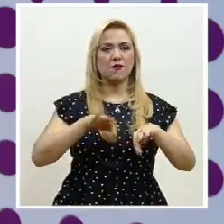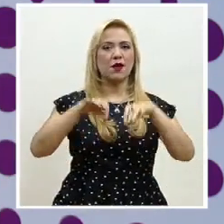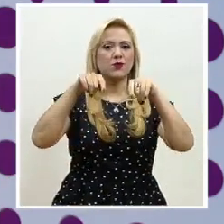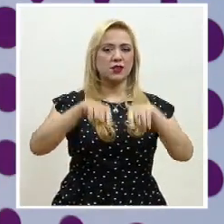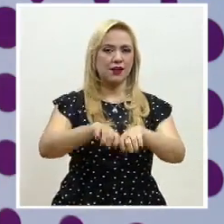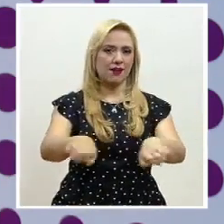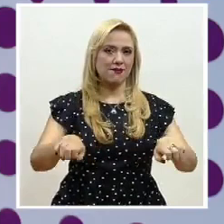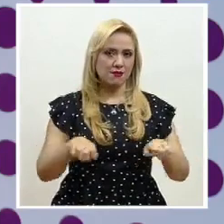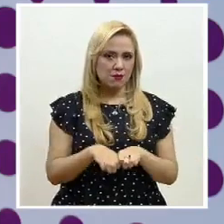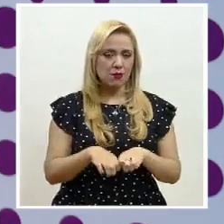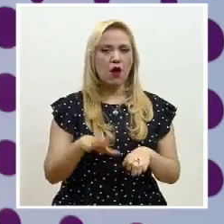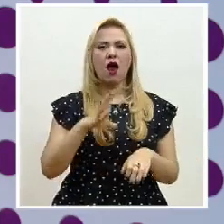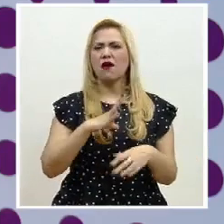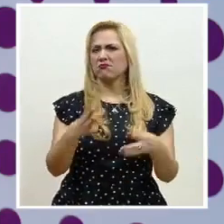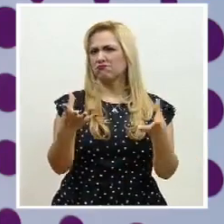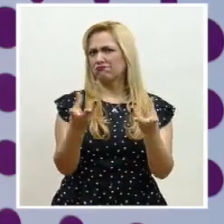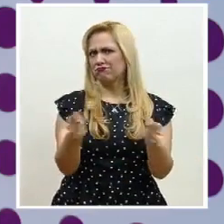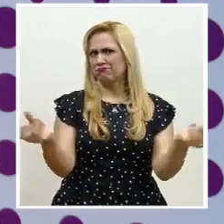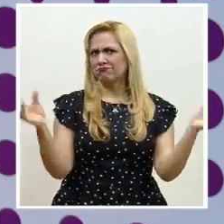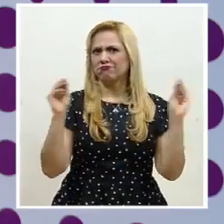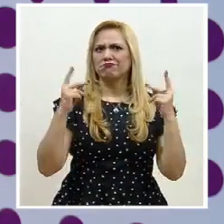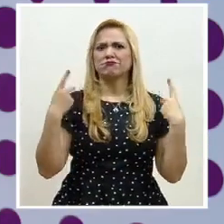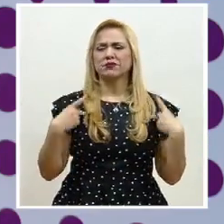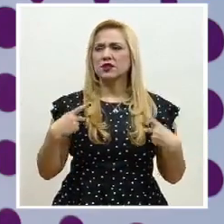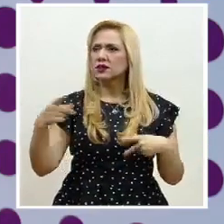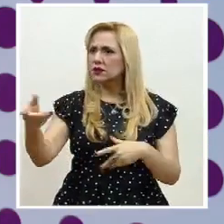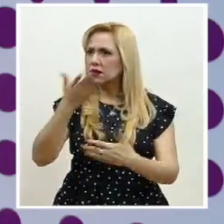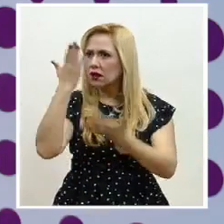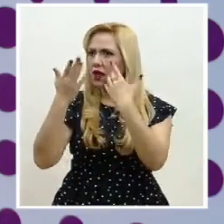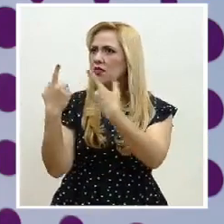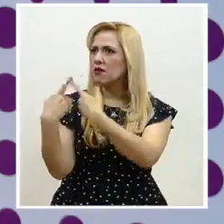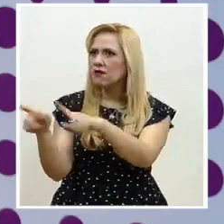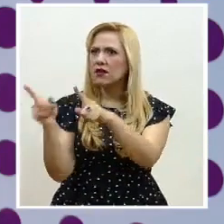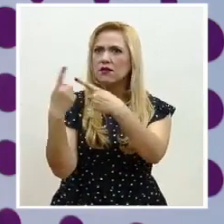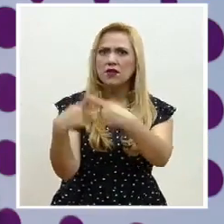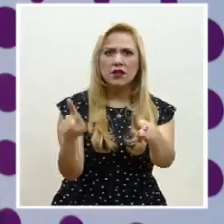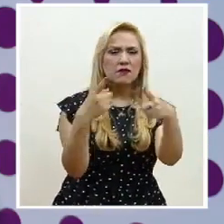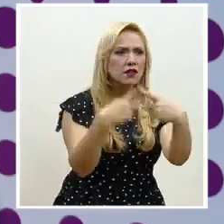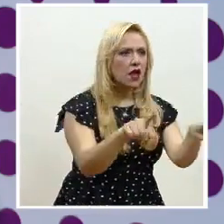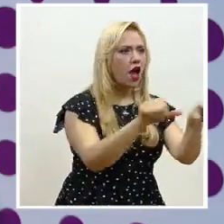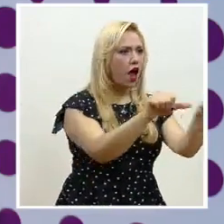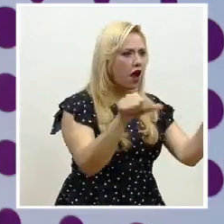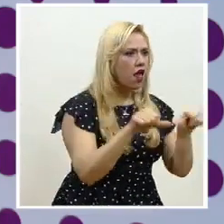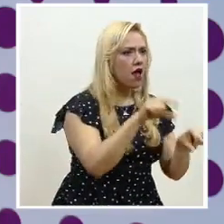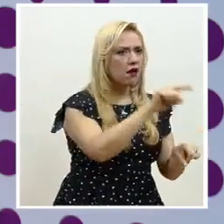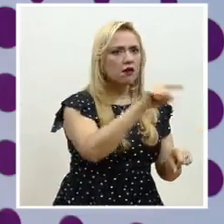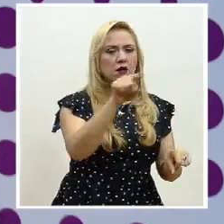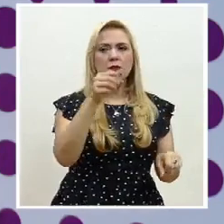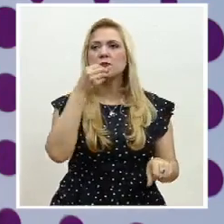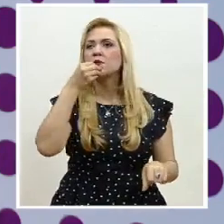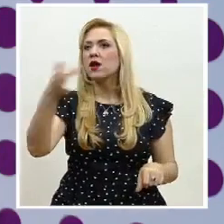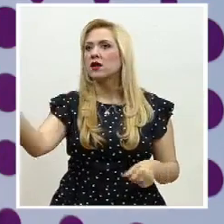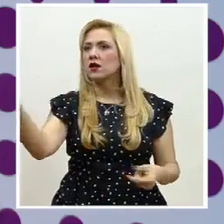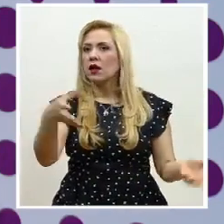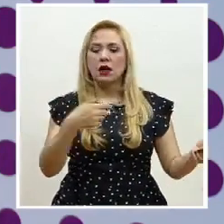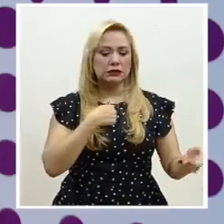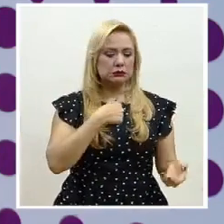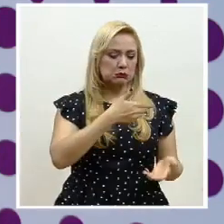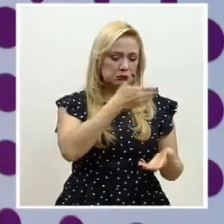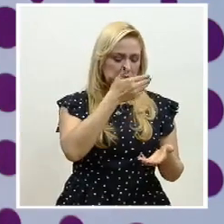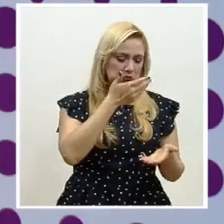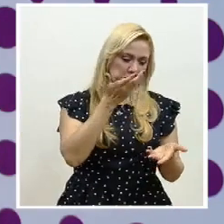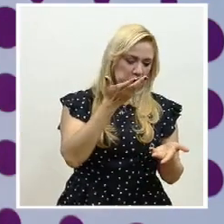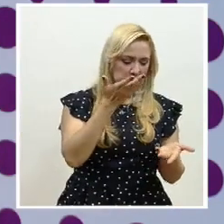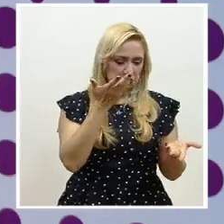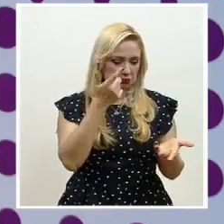Hay muchas personas, lo podemos platicar y tienen formaciones profesionales distintas y todas se van retroalimentando, podemos platicar los temas, eso pasa mucho en la corte.